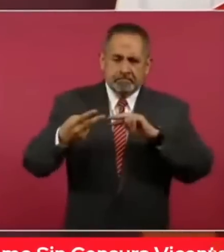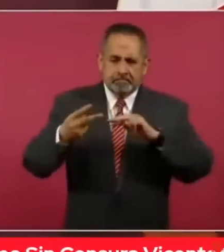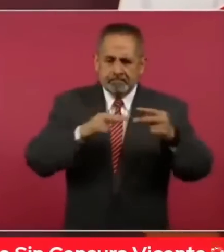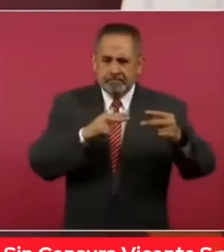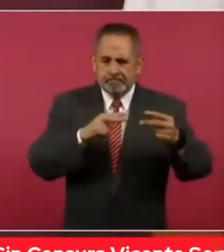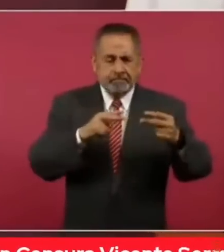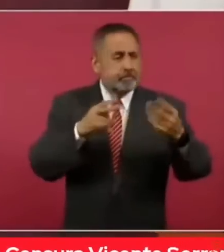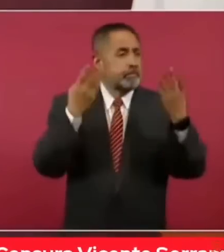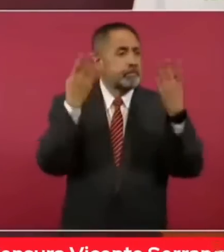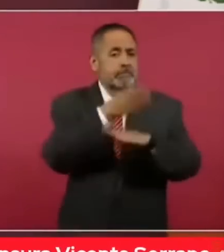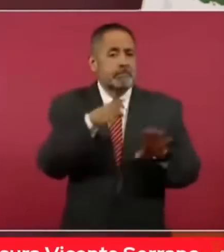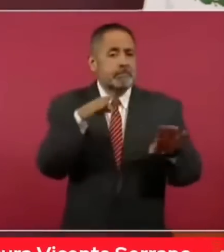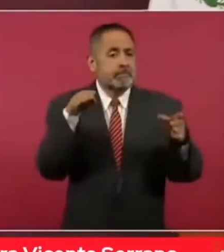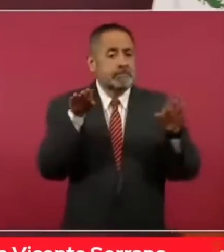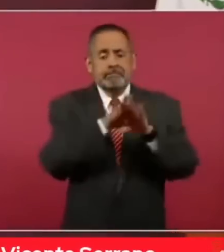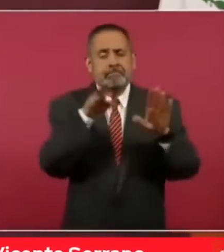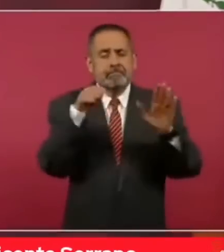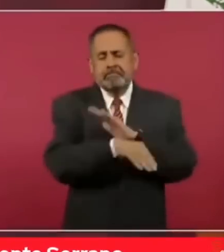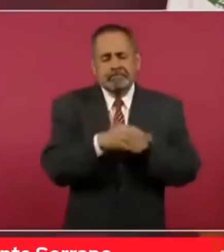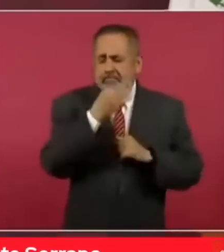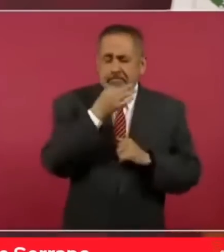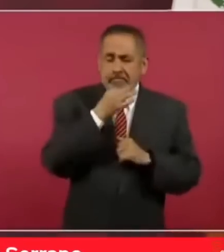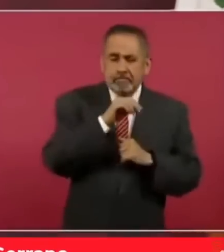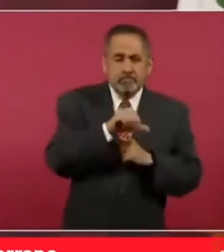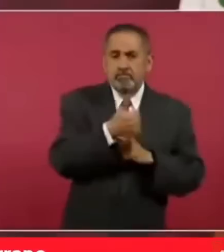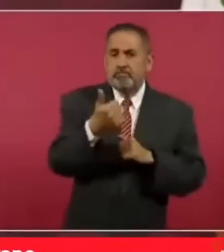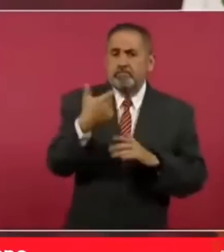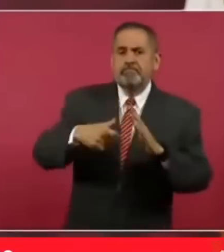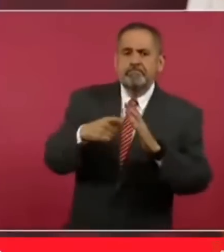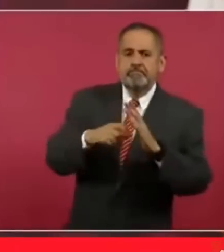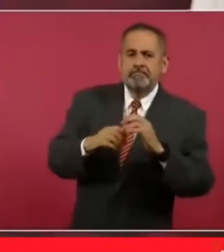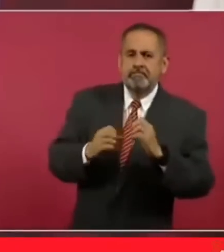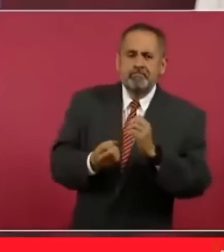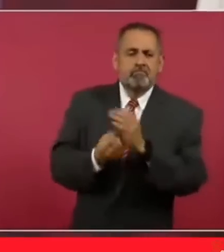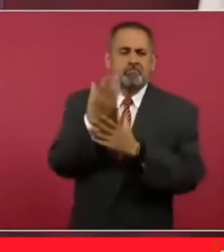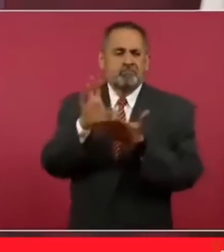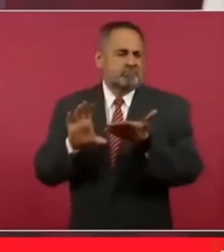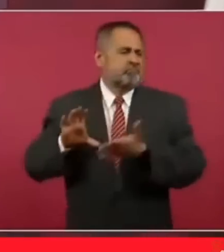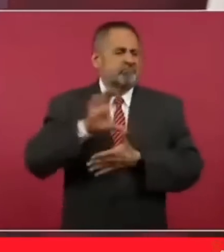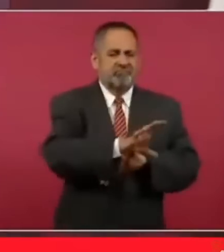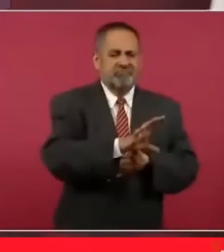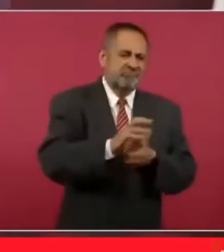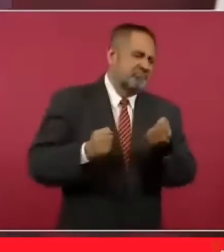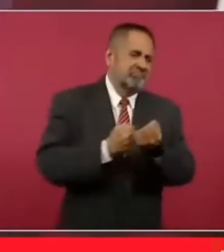descapitalizar un banco y en horas lo vuelven a capitalizar.